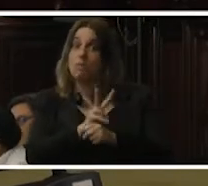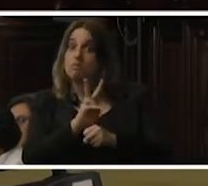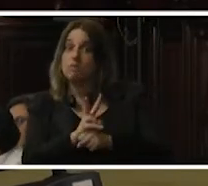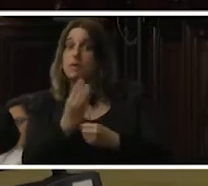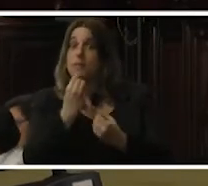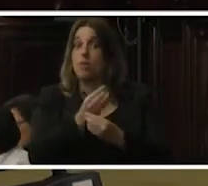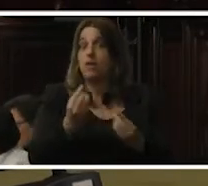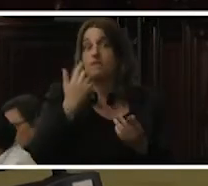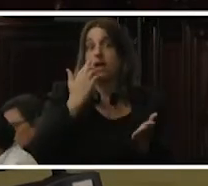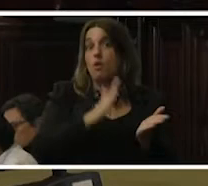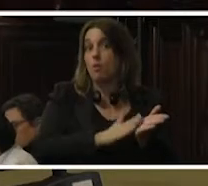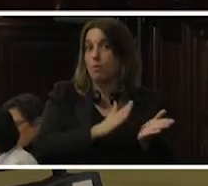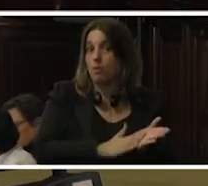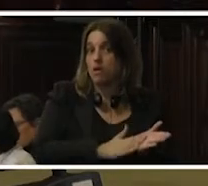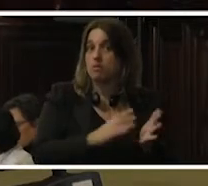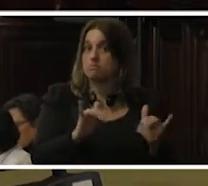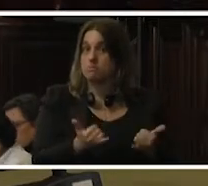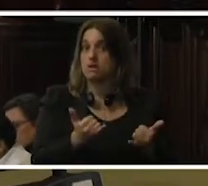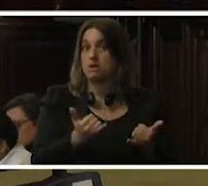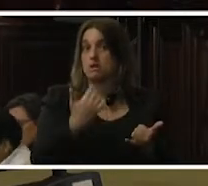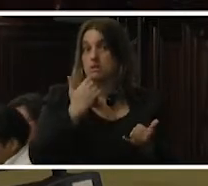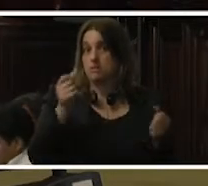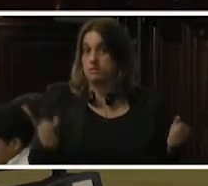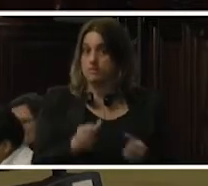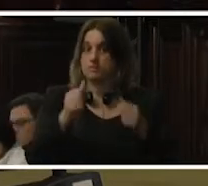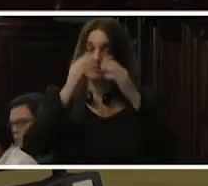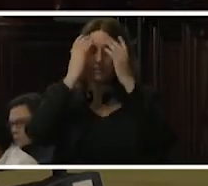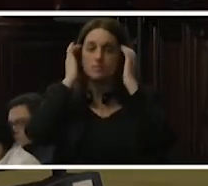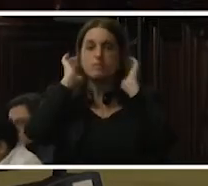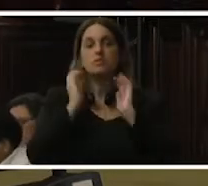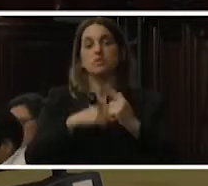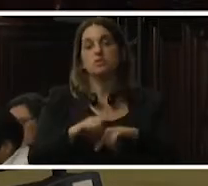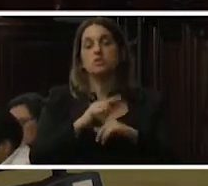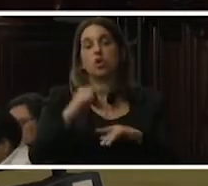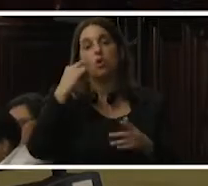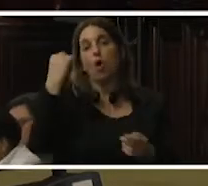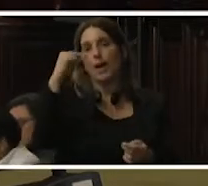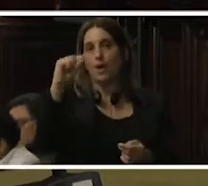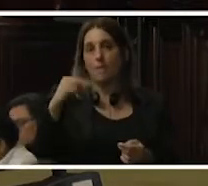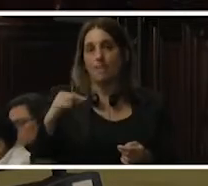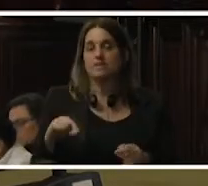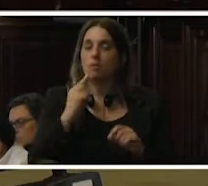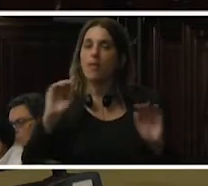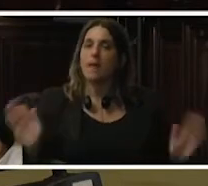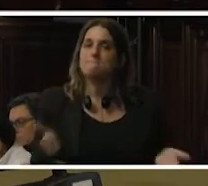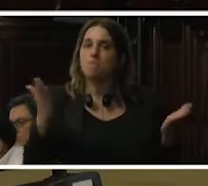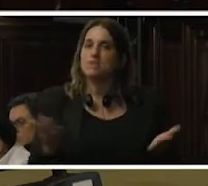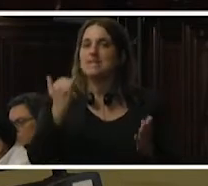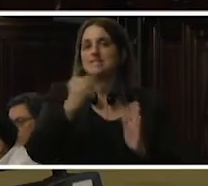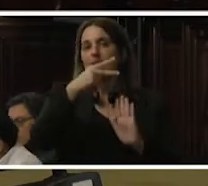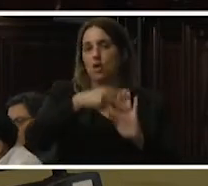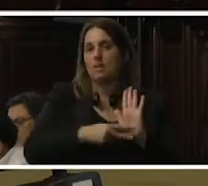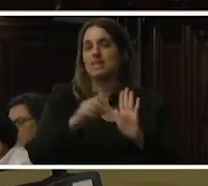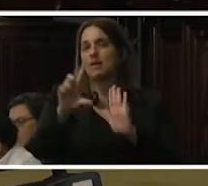proteger las evidenciadas familias PIAV. En tanto, recomendamos impulsar la reglamentación de la